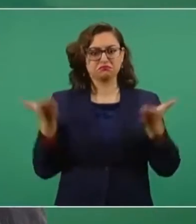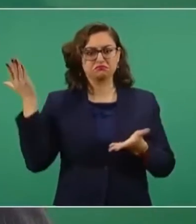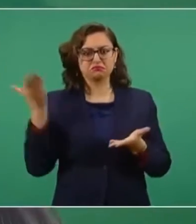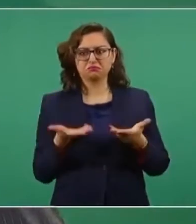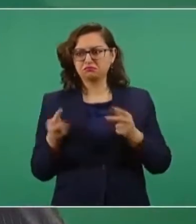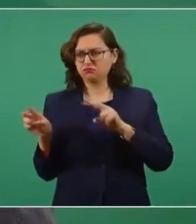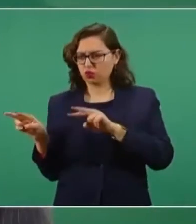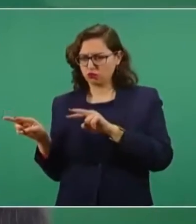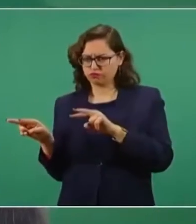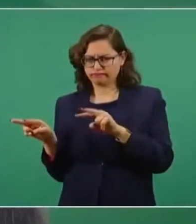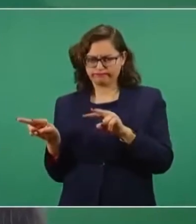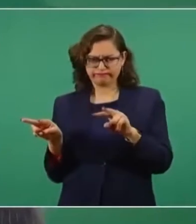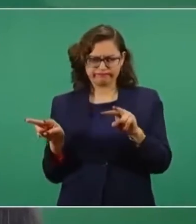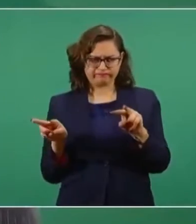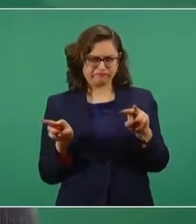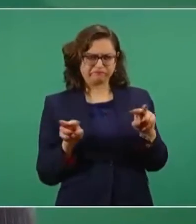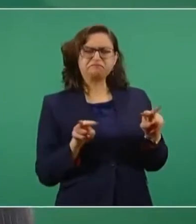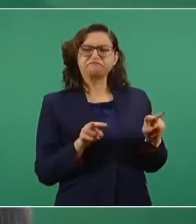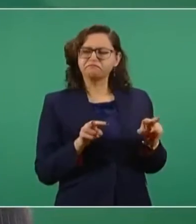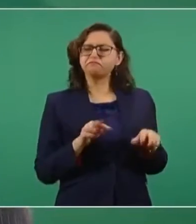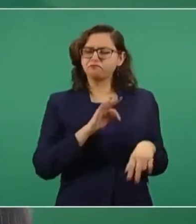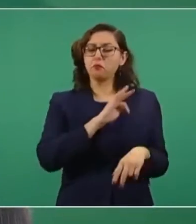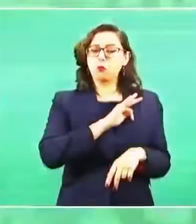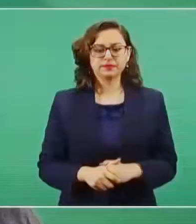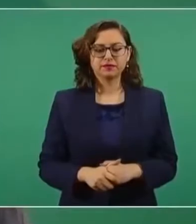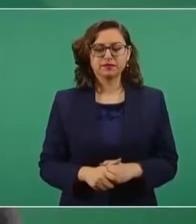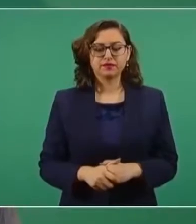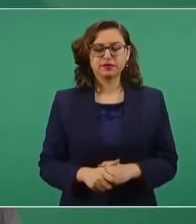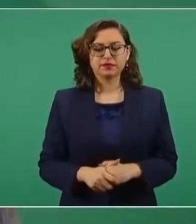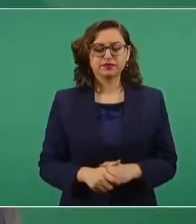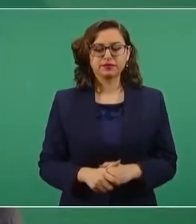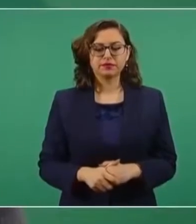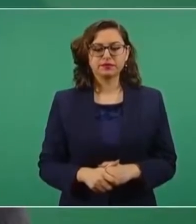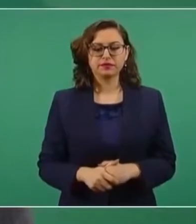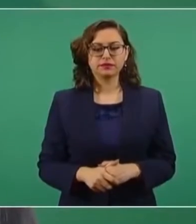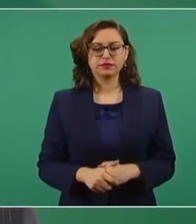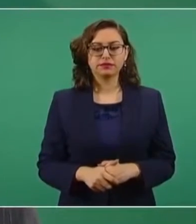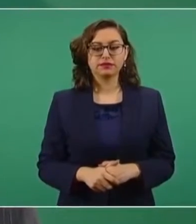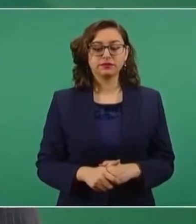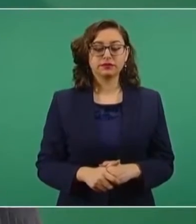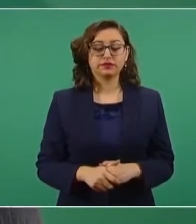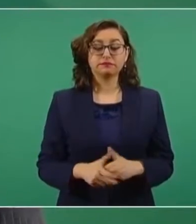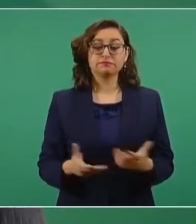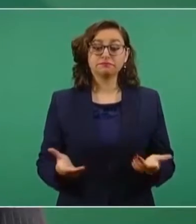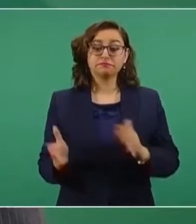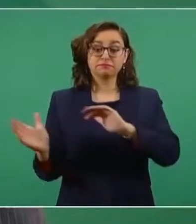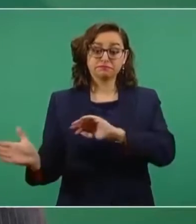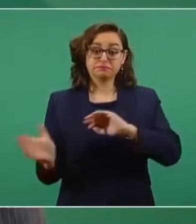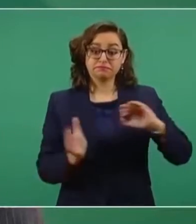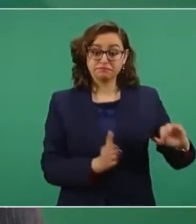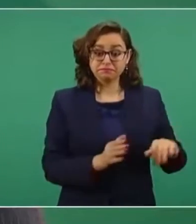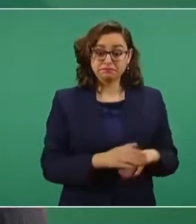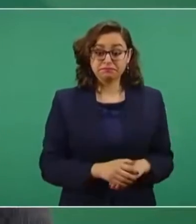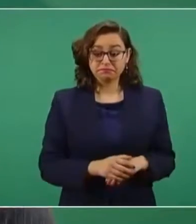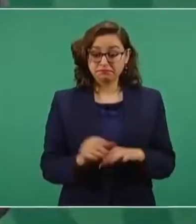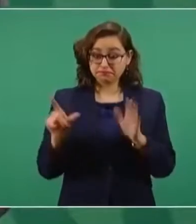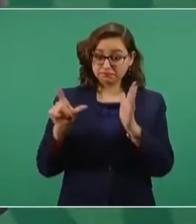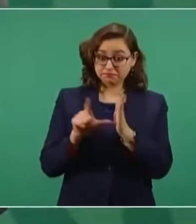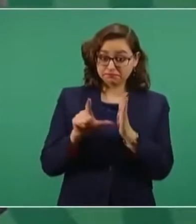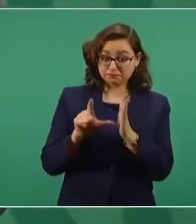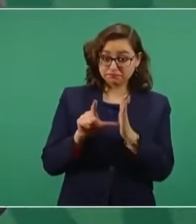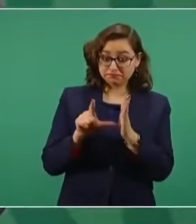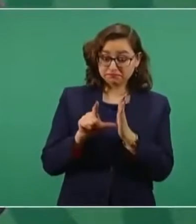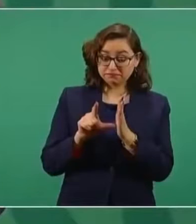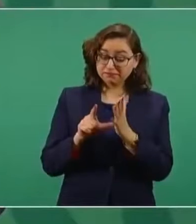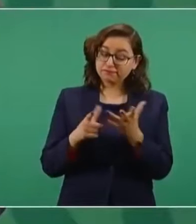observe lo que está sucediendo en nuestro país. Acerca de las tarjetas, pues estamos